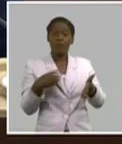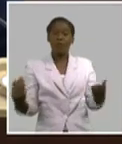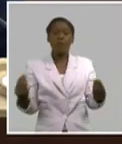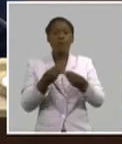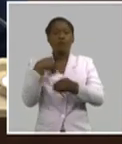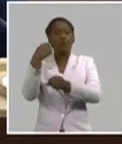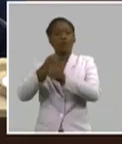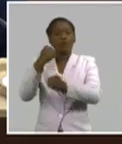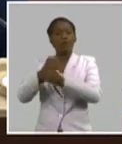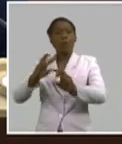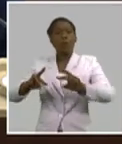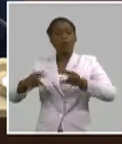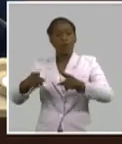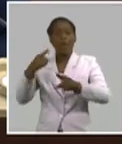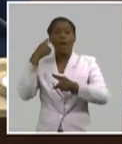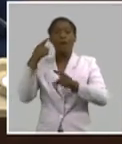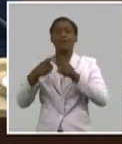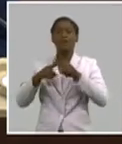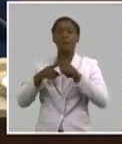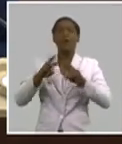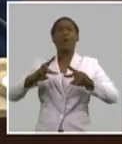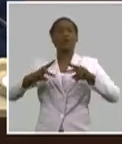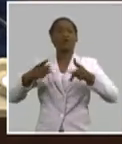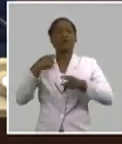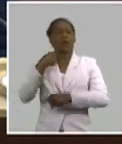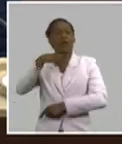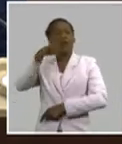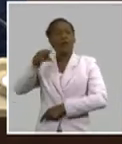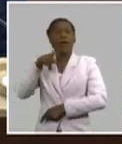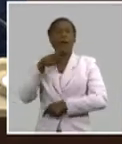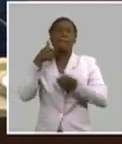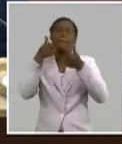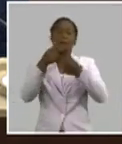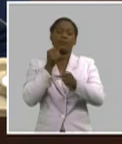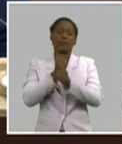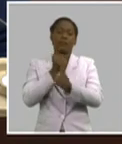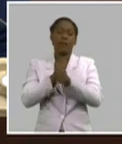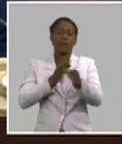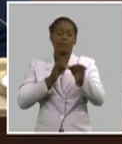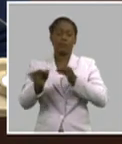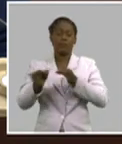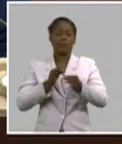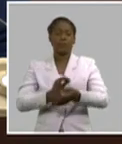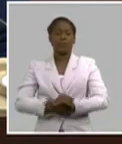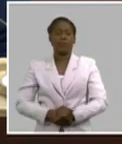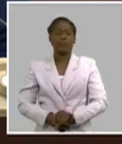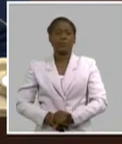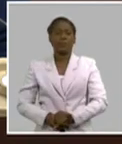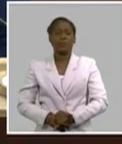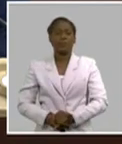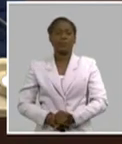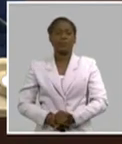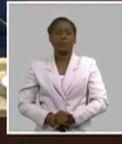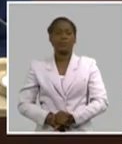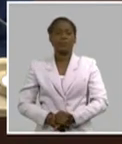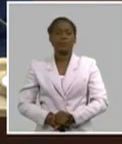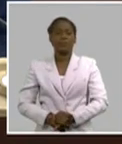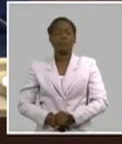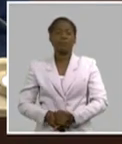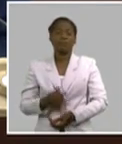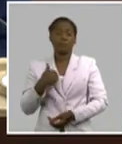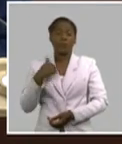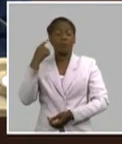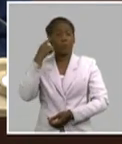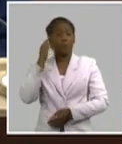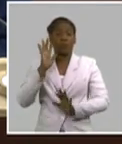pueda resolver esos problemas y volverlo a evaluar y que eso sea un proceso de mejoramiento continuo. Y a mi modo de